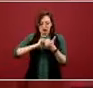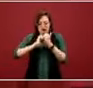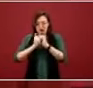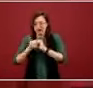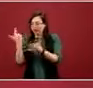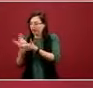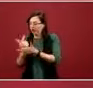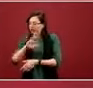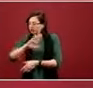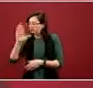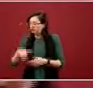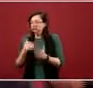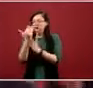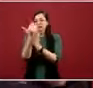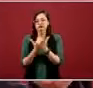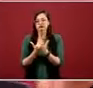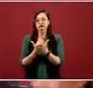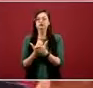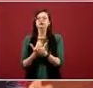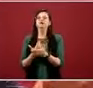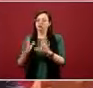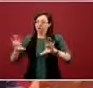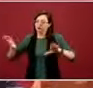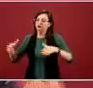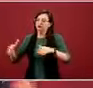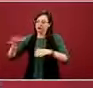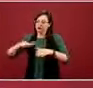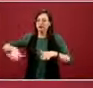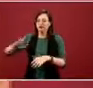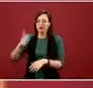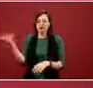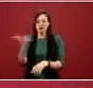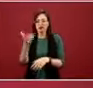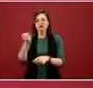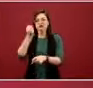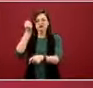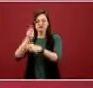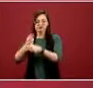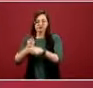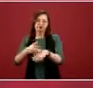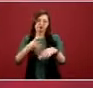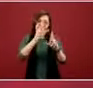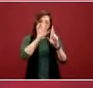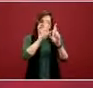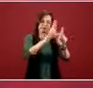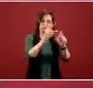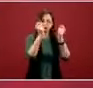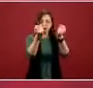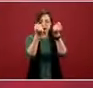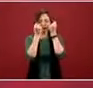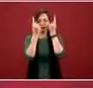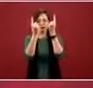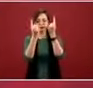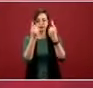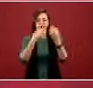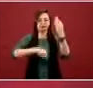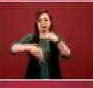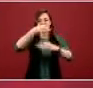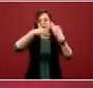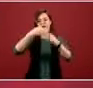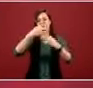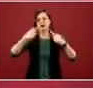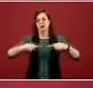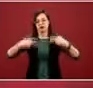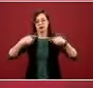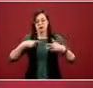de muerte ocurre por las acciones que hagamos en la comunidad. Entonces, mi respeto, mi admiración, mi agradecimiento a todo el